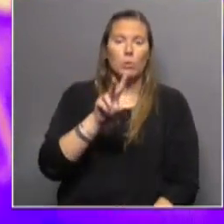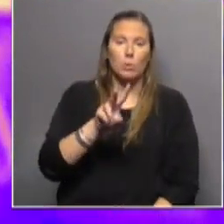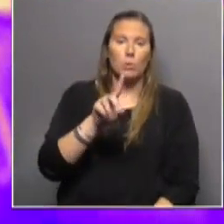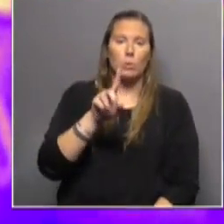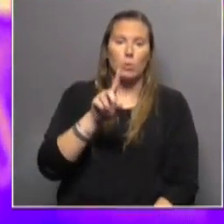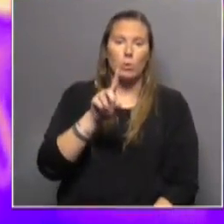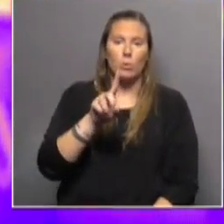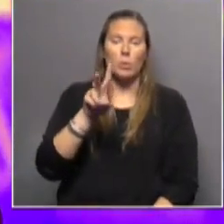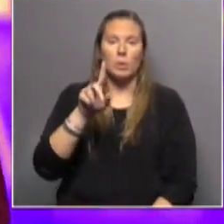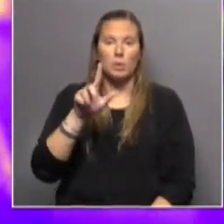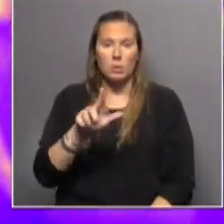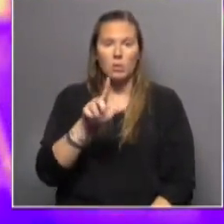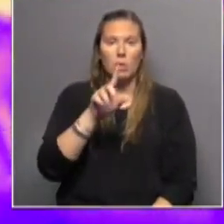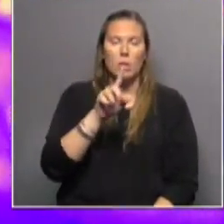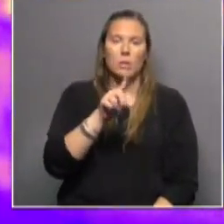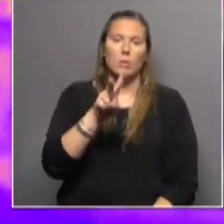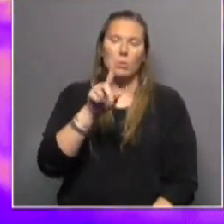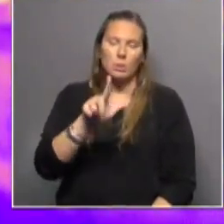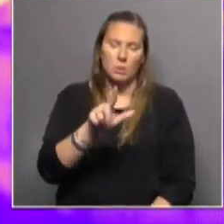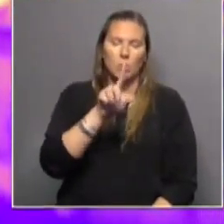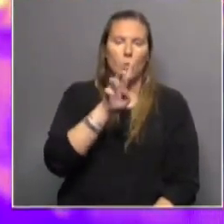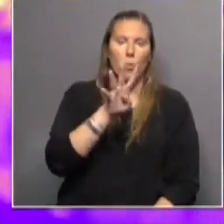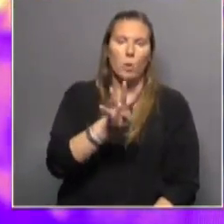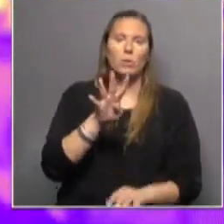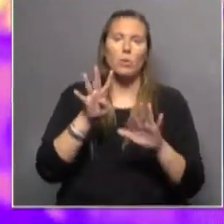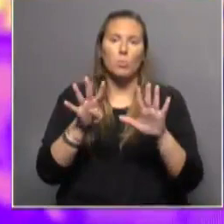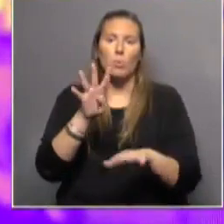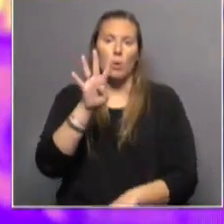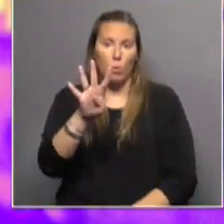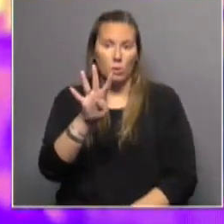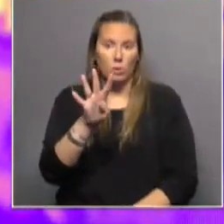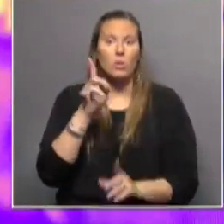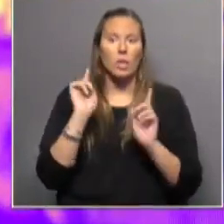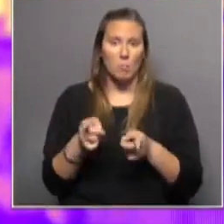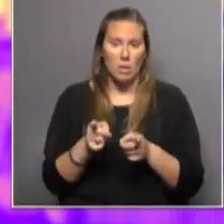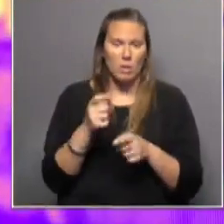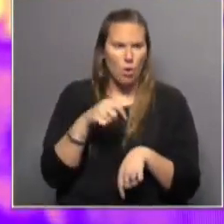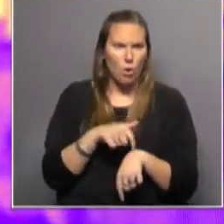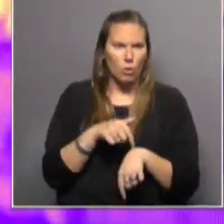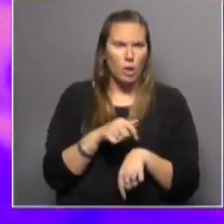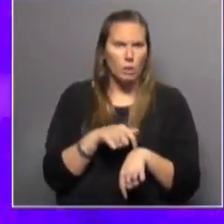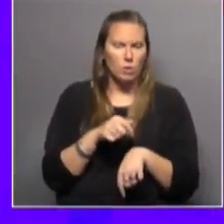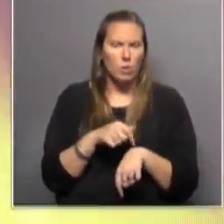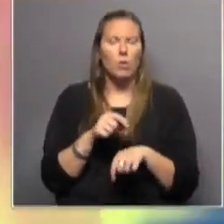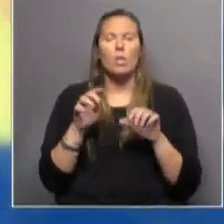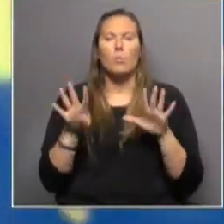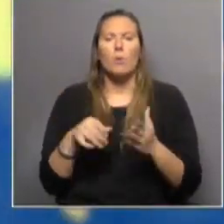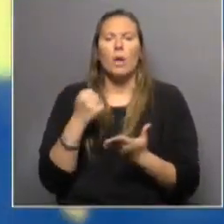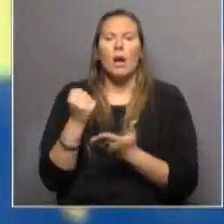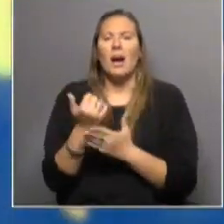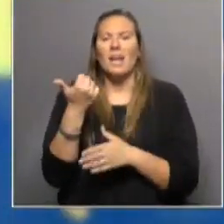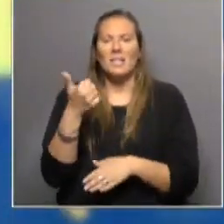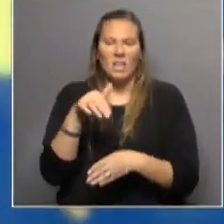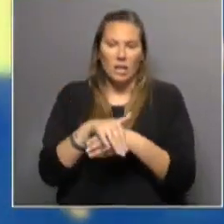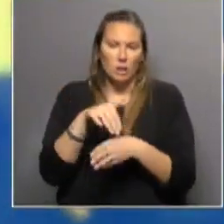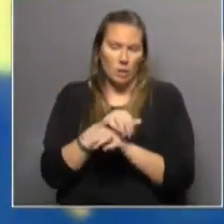de Cutsa o el 494, te dejan ahí en el Parque Lecoq. Y no me acuerdo si dije el horario, que es de 9 a 18 horas. En ese margen vos